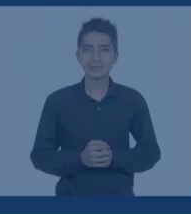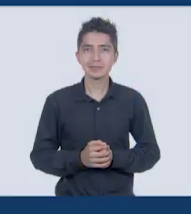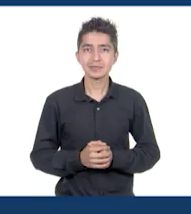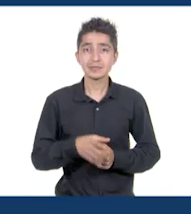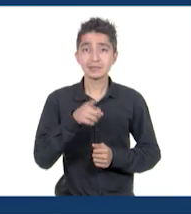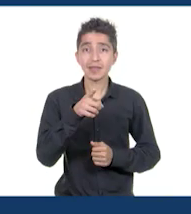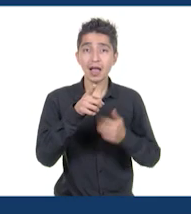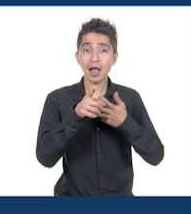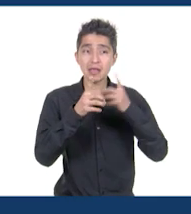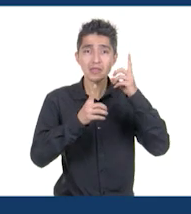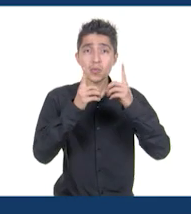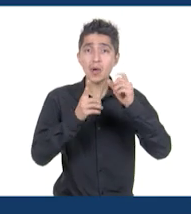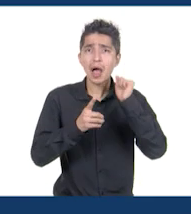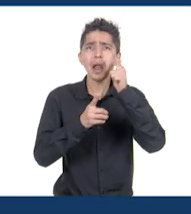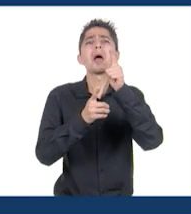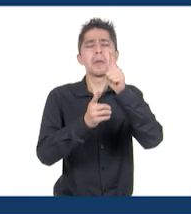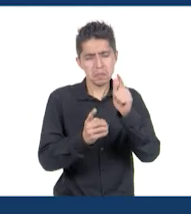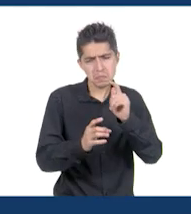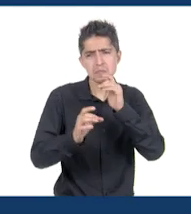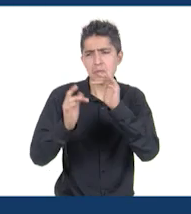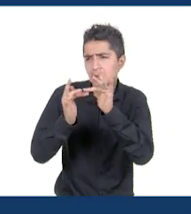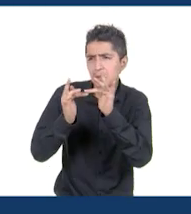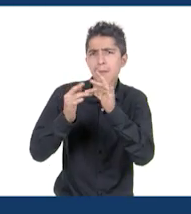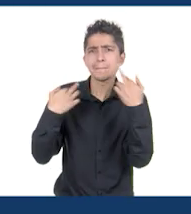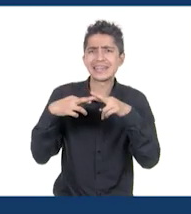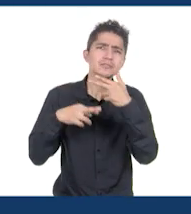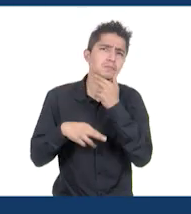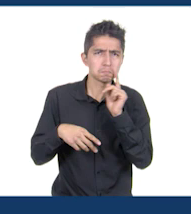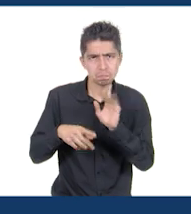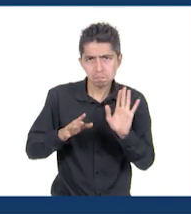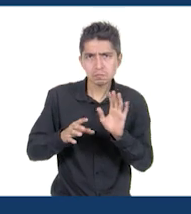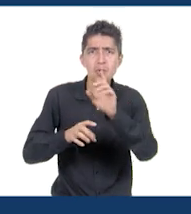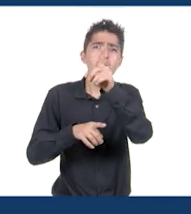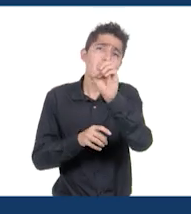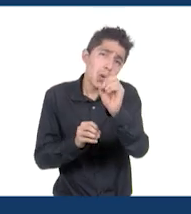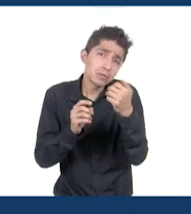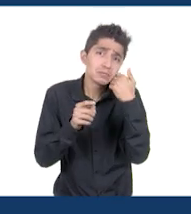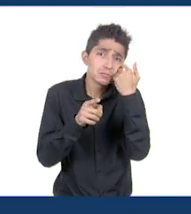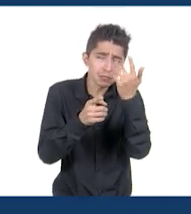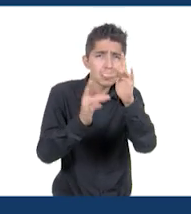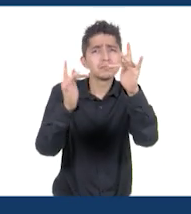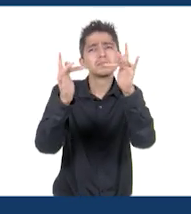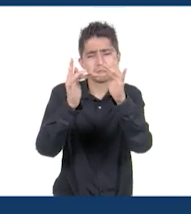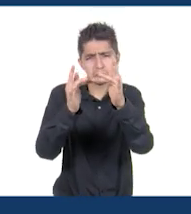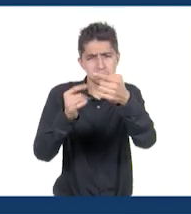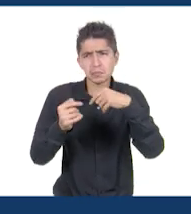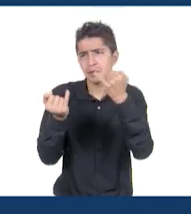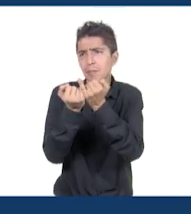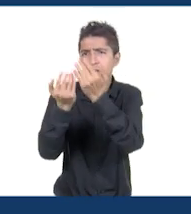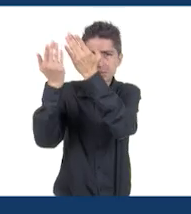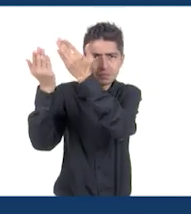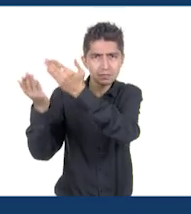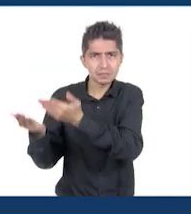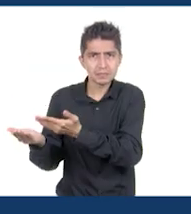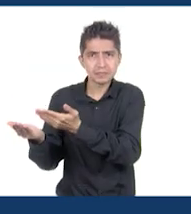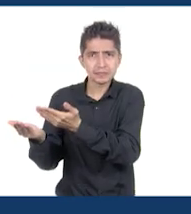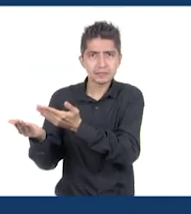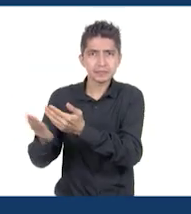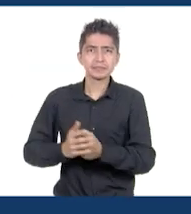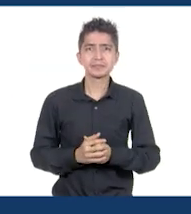Si tienes alguna duda, comunícate con tu maestra o maestro. O si lo prefieres, contáctanos.